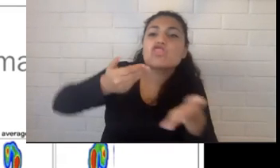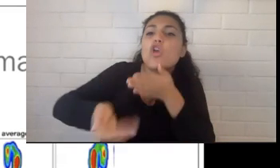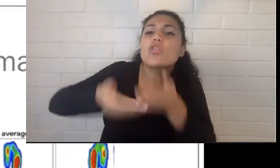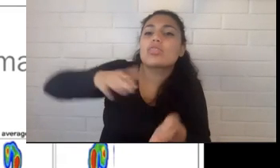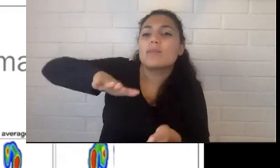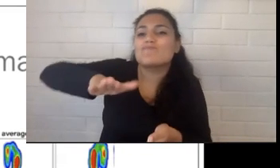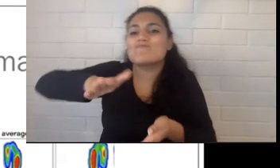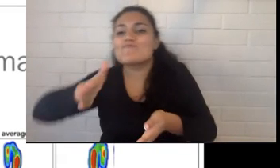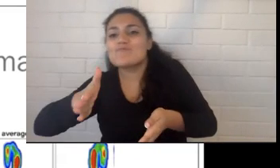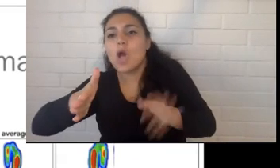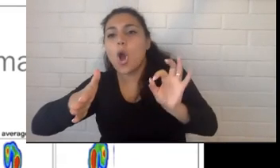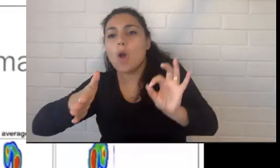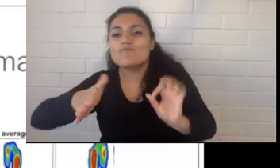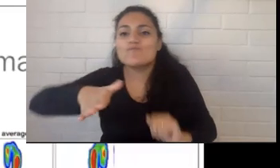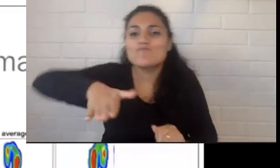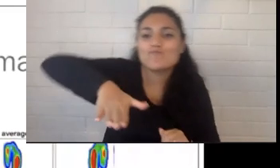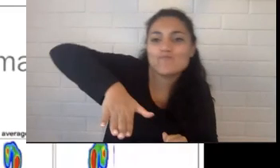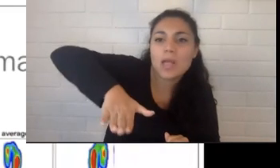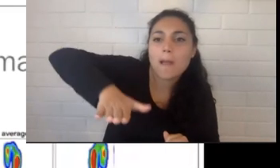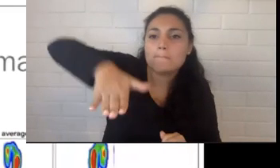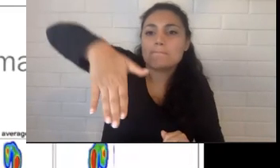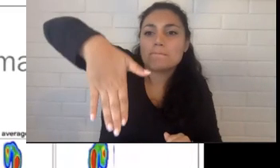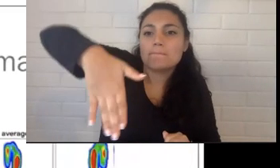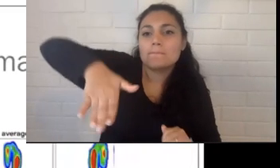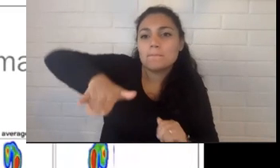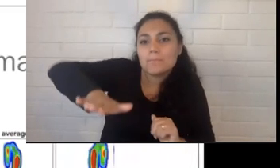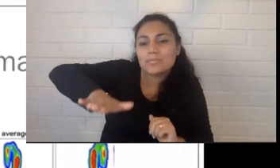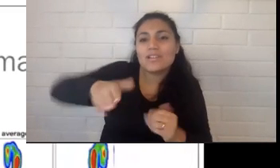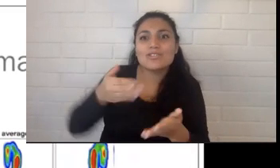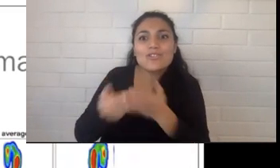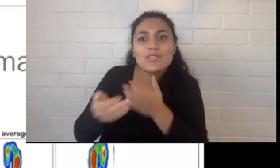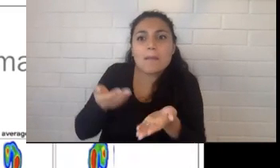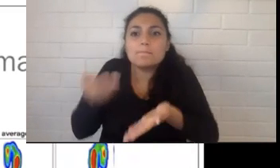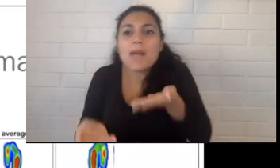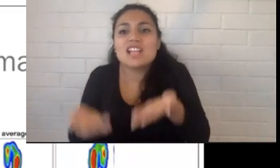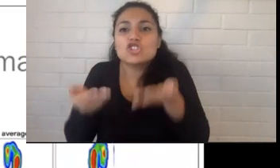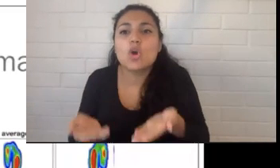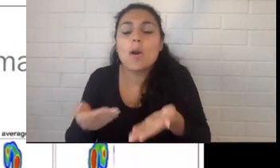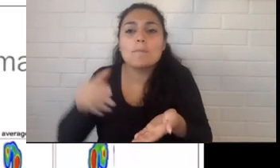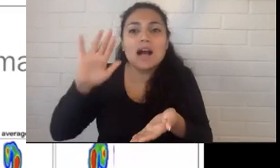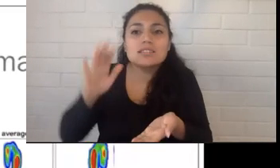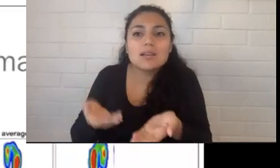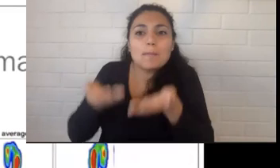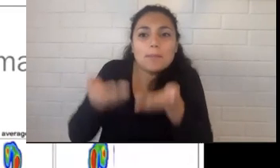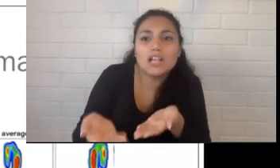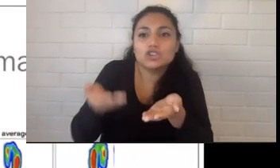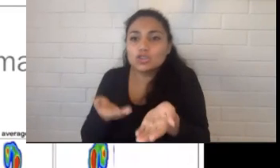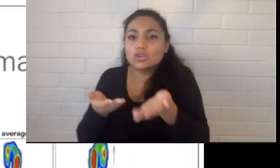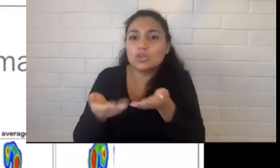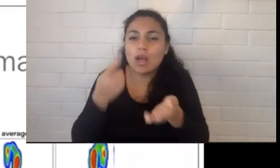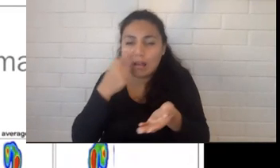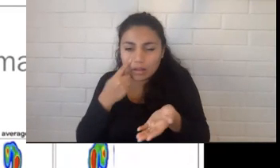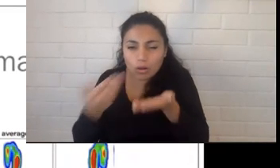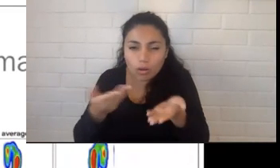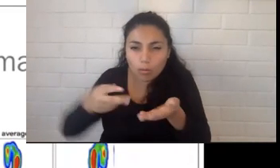¿ya? Entonces eso nos da la posibilidad de poder determinar cuál es la postura del pie de la persona mientras camina, y en razón de eso